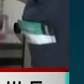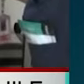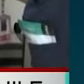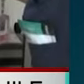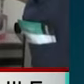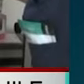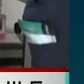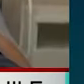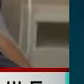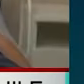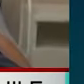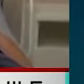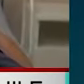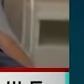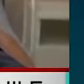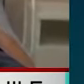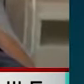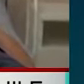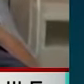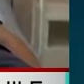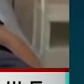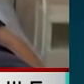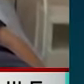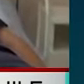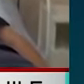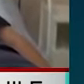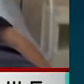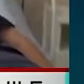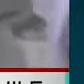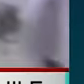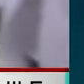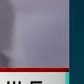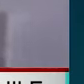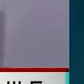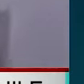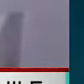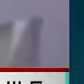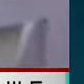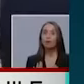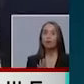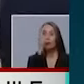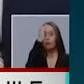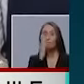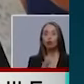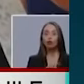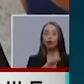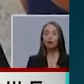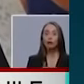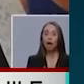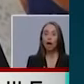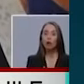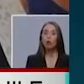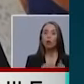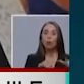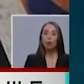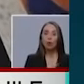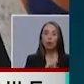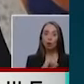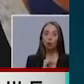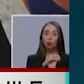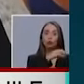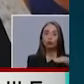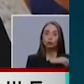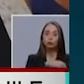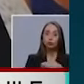de la televisión peruana, aludiendo al exitoso proceso de vacunación en nuestro país. La nota periodística afirma que el plan de